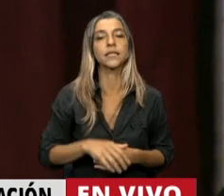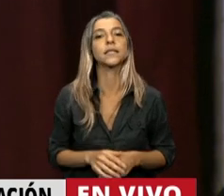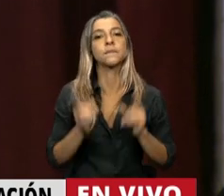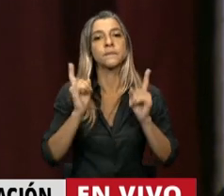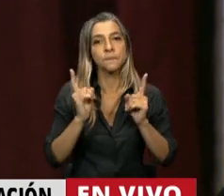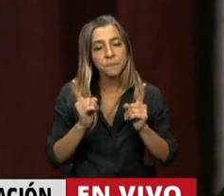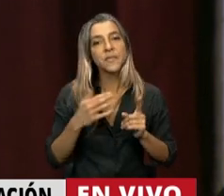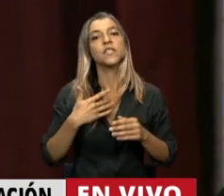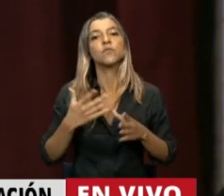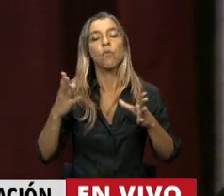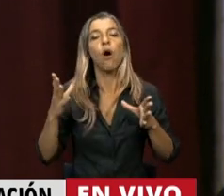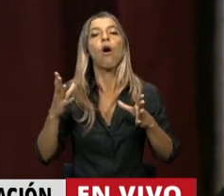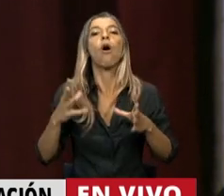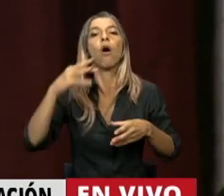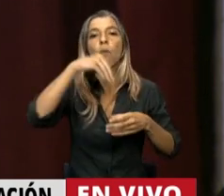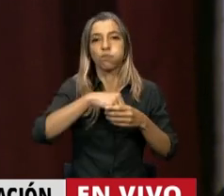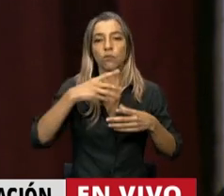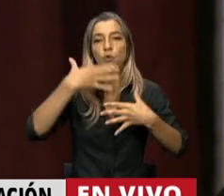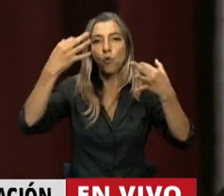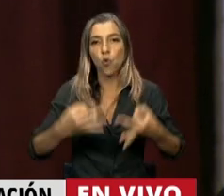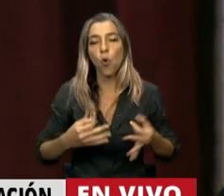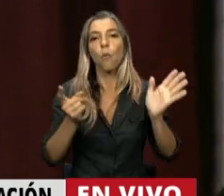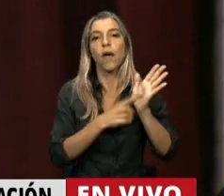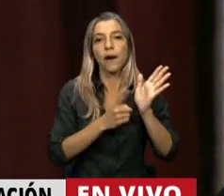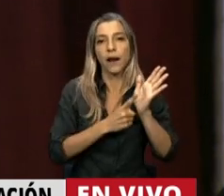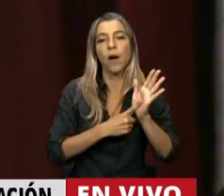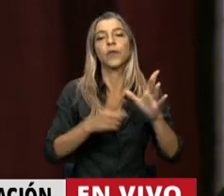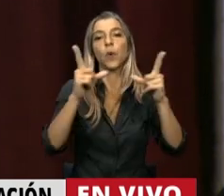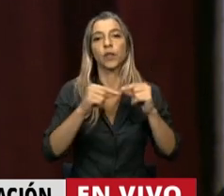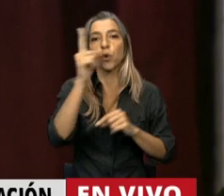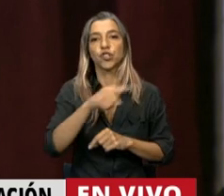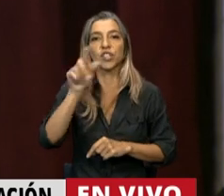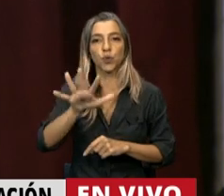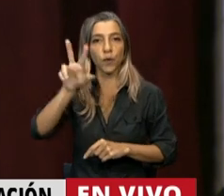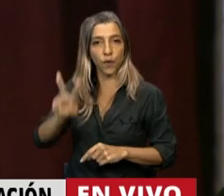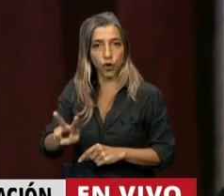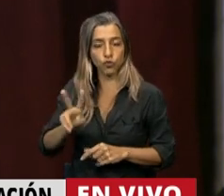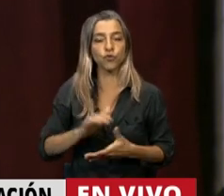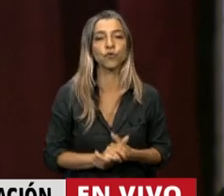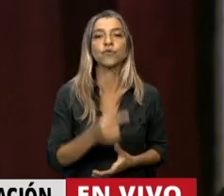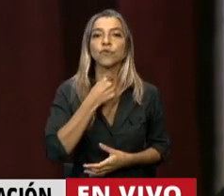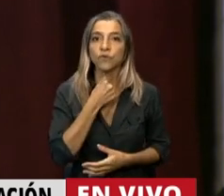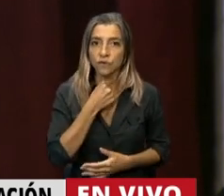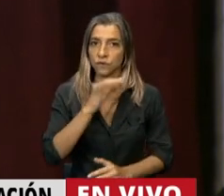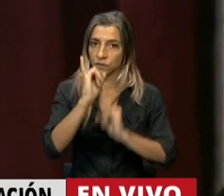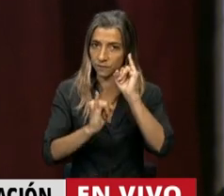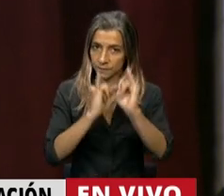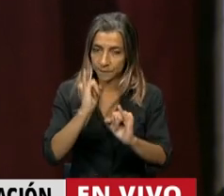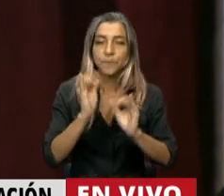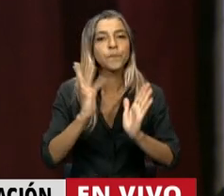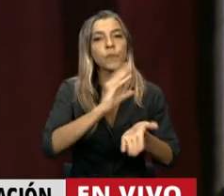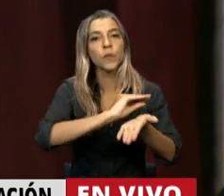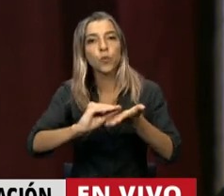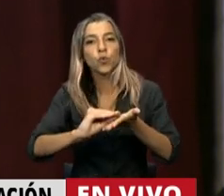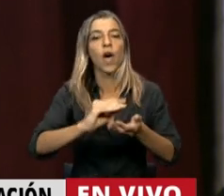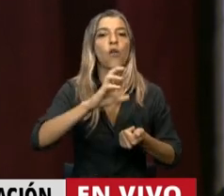lo dispuesto en el artículo 152 del reglamento. Quiero dejar salvado que los diputados del